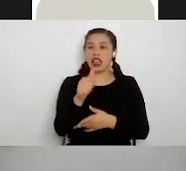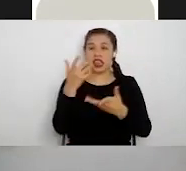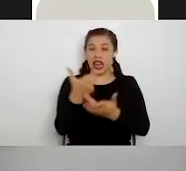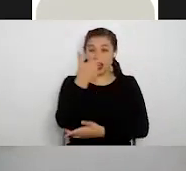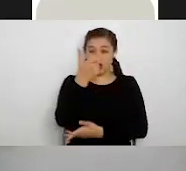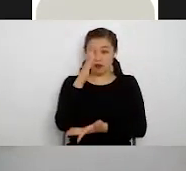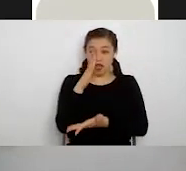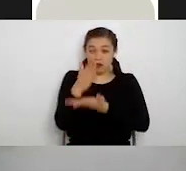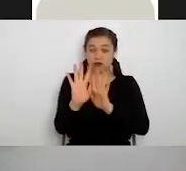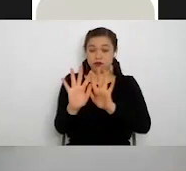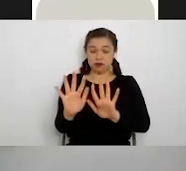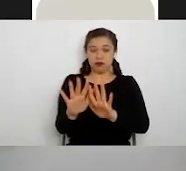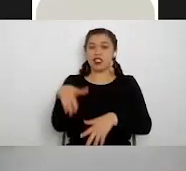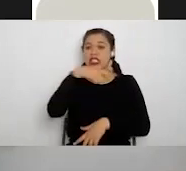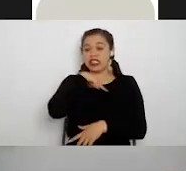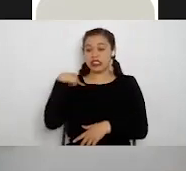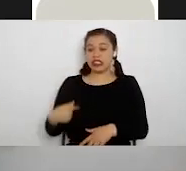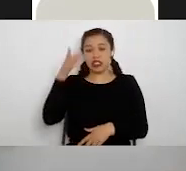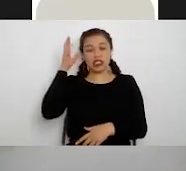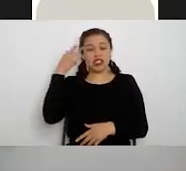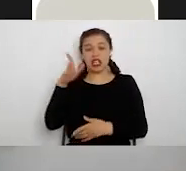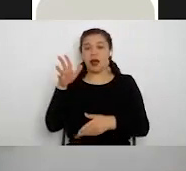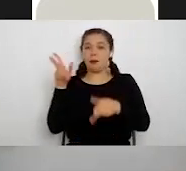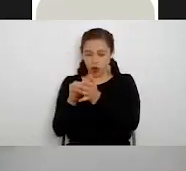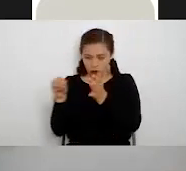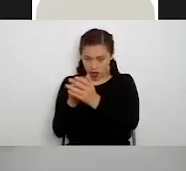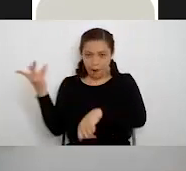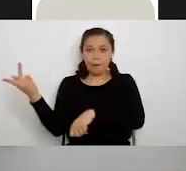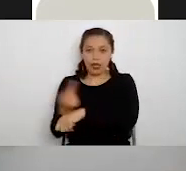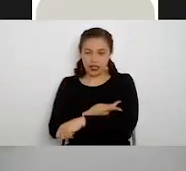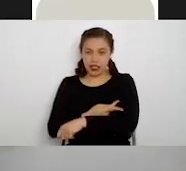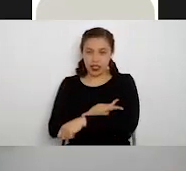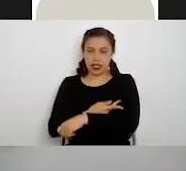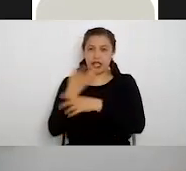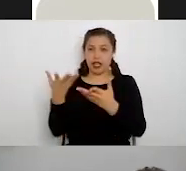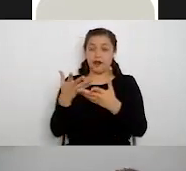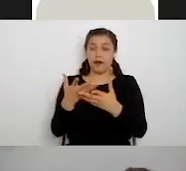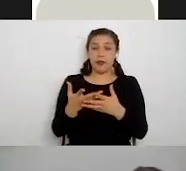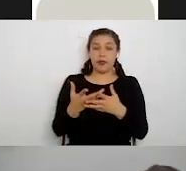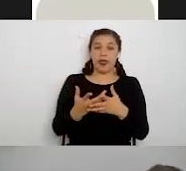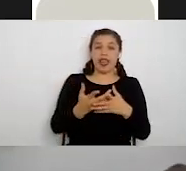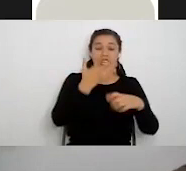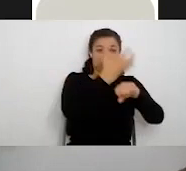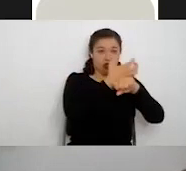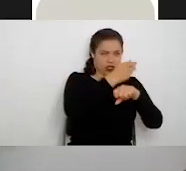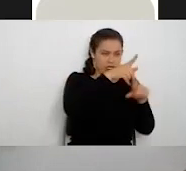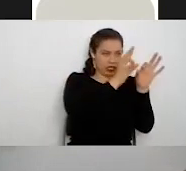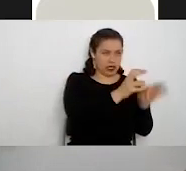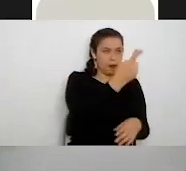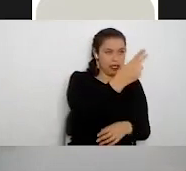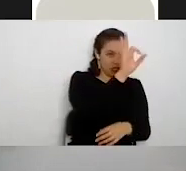China. China es la segunda economía más grande del mundo. O sea, si decía que Estados Unidos es el